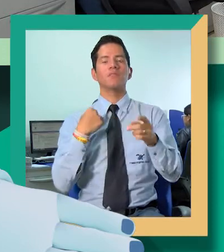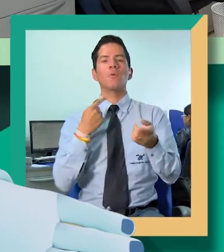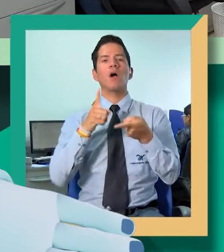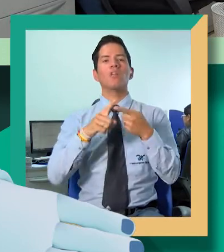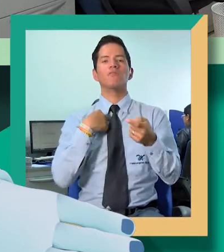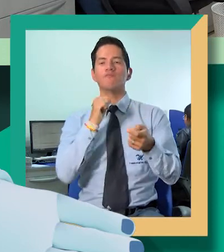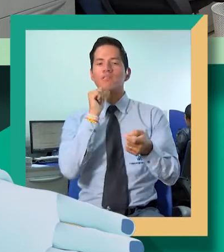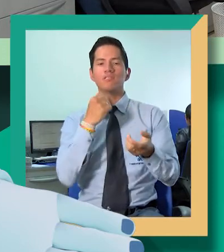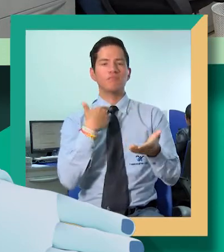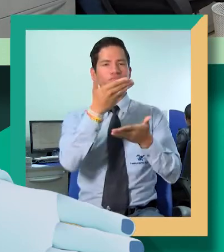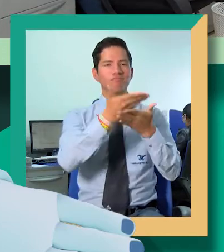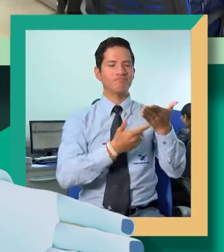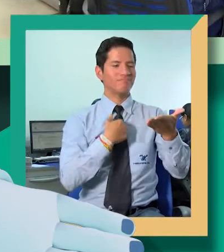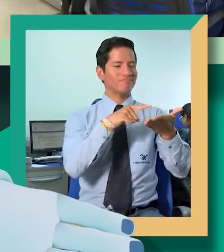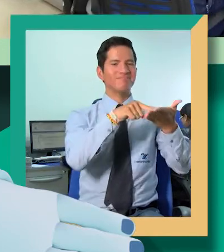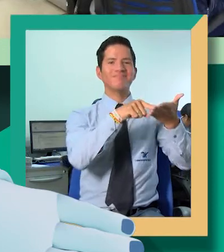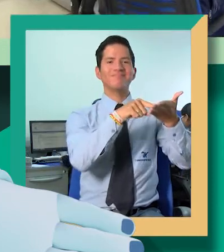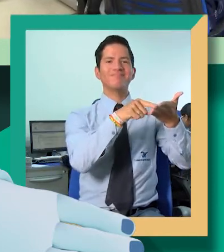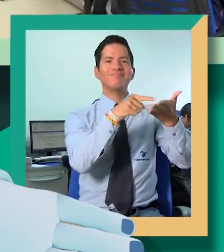Básicamente es eso.